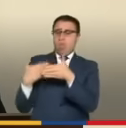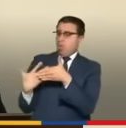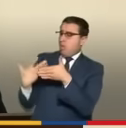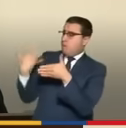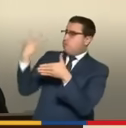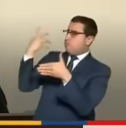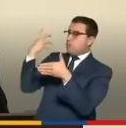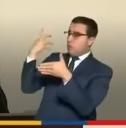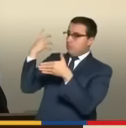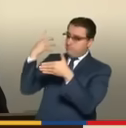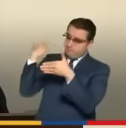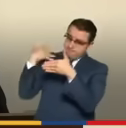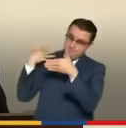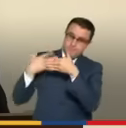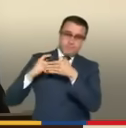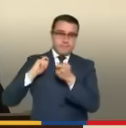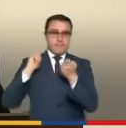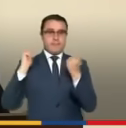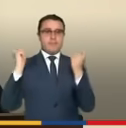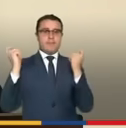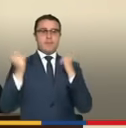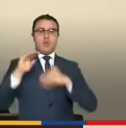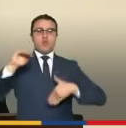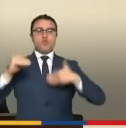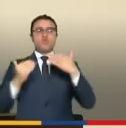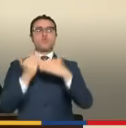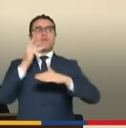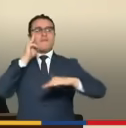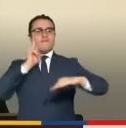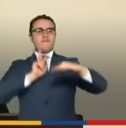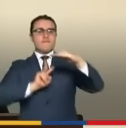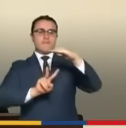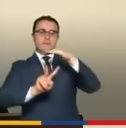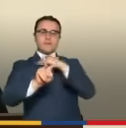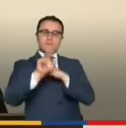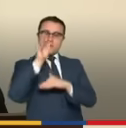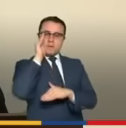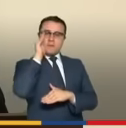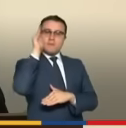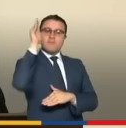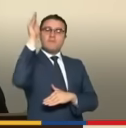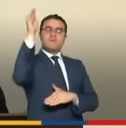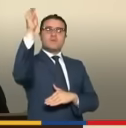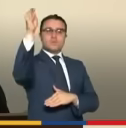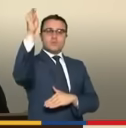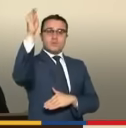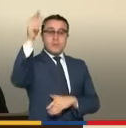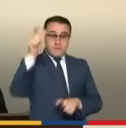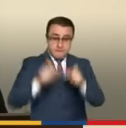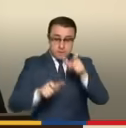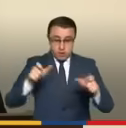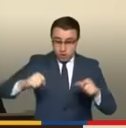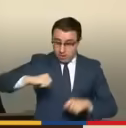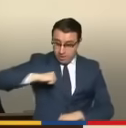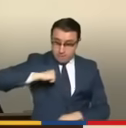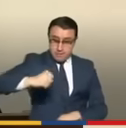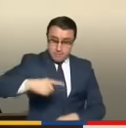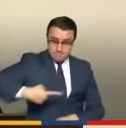cosas diferentes. No se puede garantizar derechos de la gente sin el